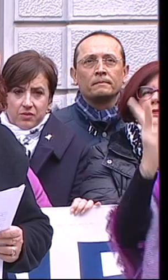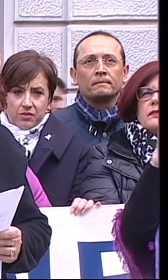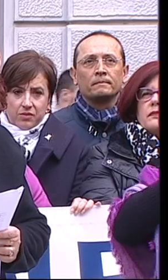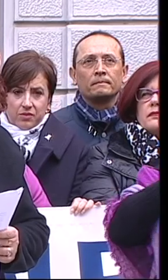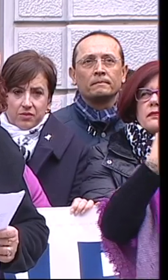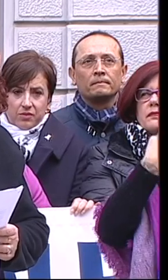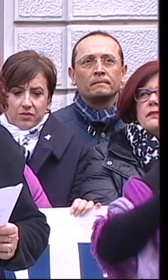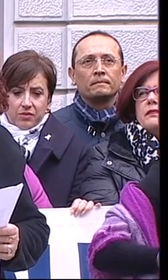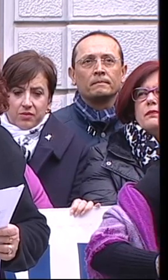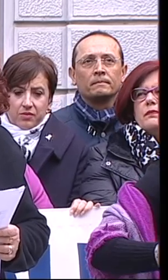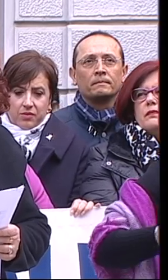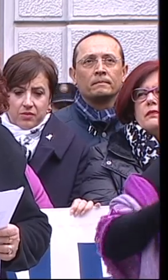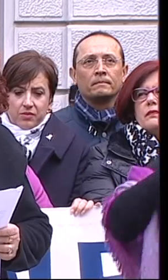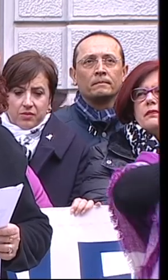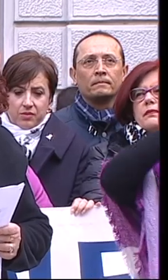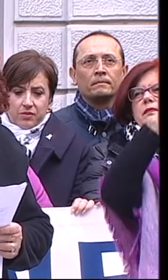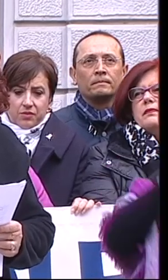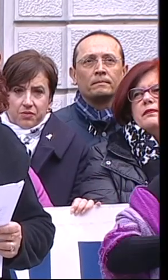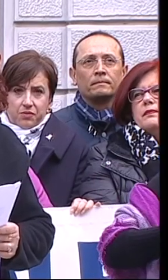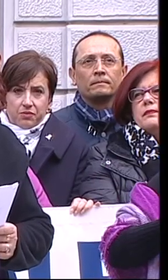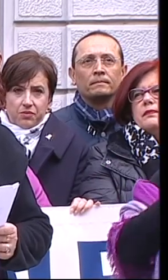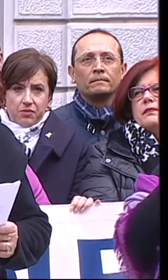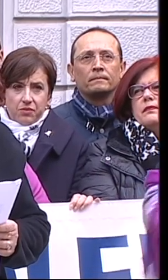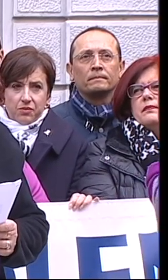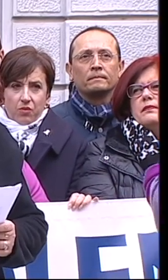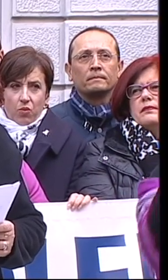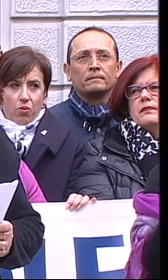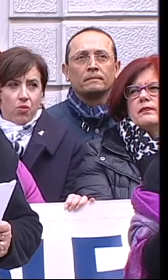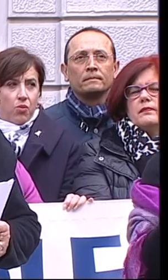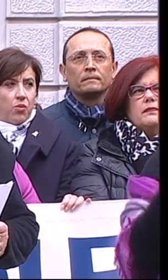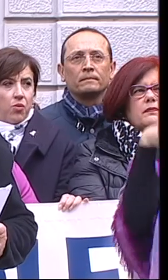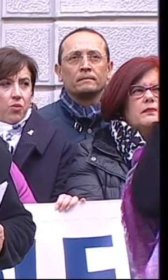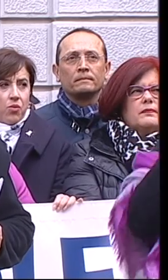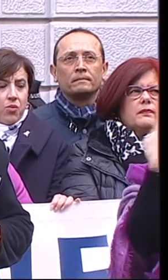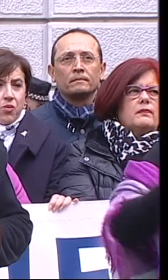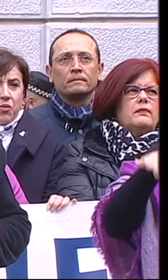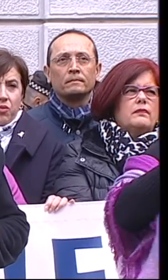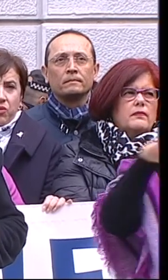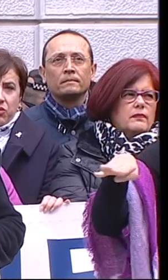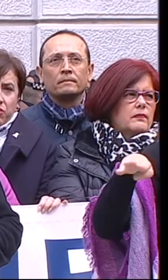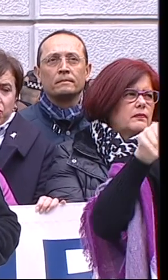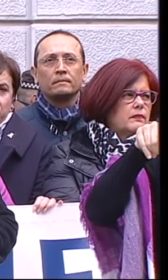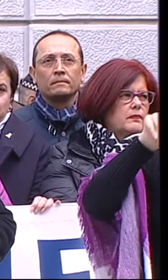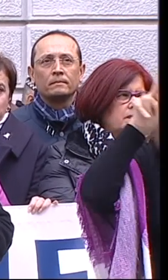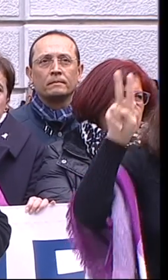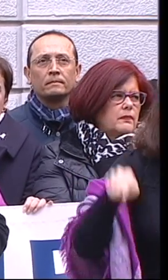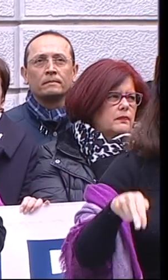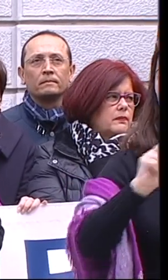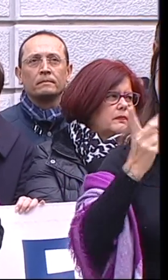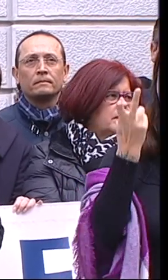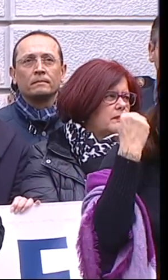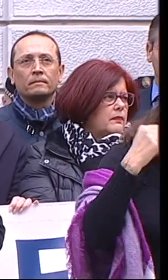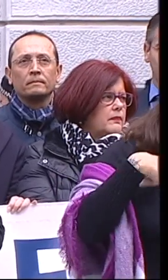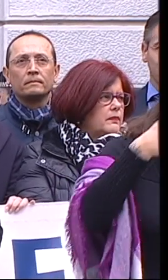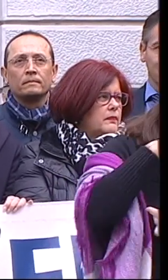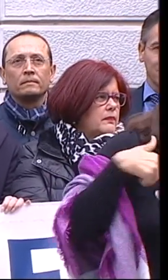la salud, a la seguridad, a la protección en condiciones de igualdad y a no ser sometidas a